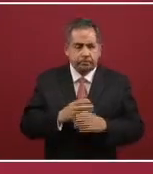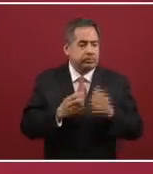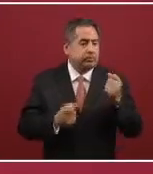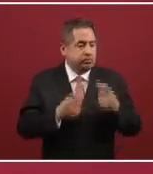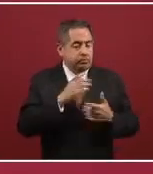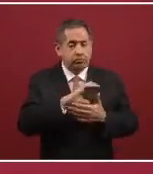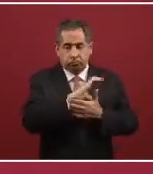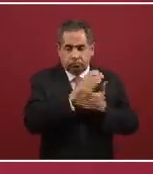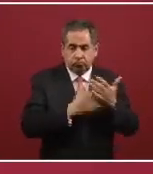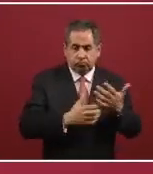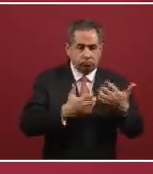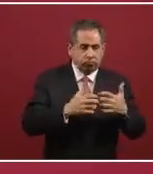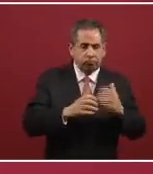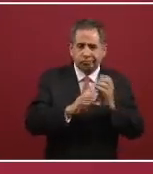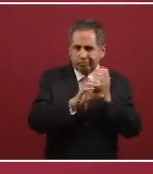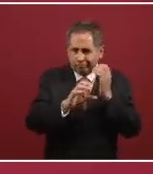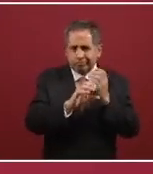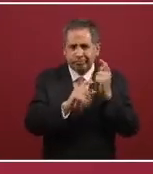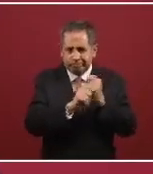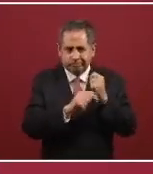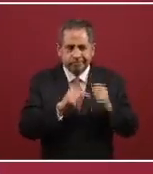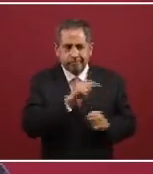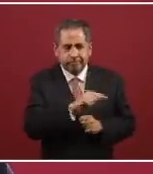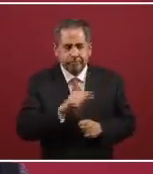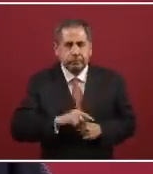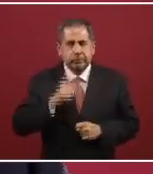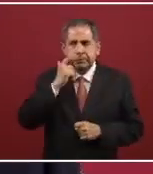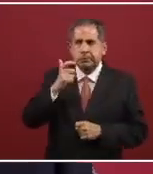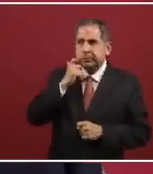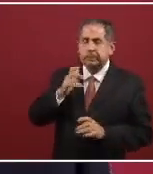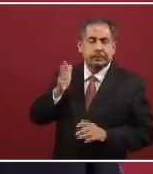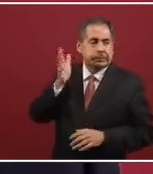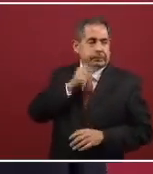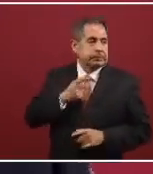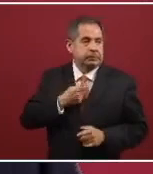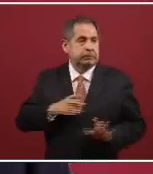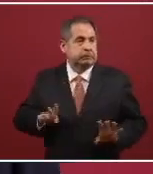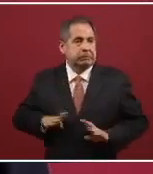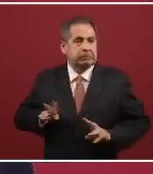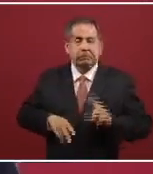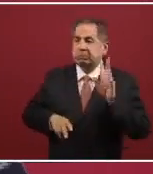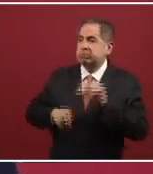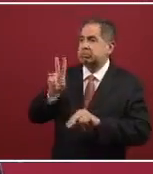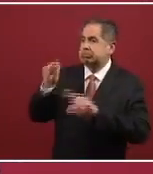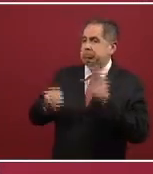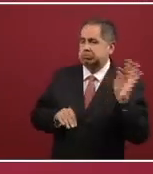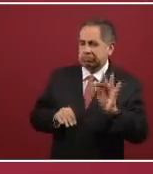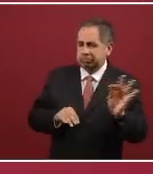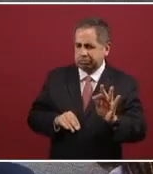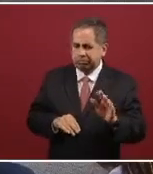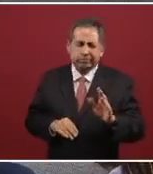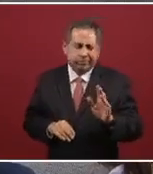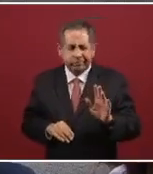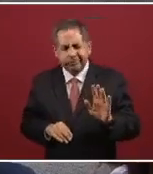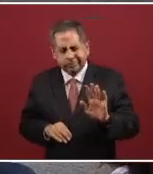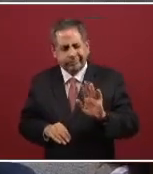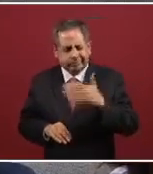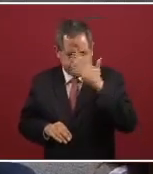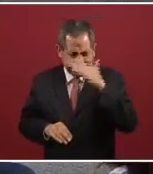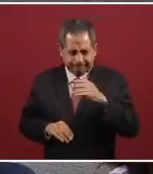concesionarios del transporte público que tampoco les conviene lo del Metrobús. Todo esto